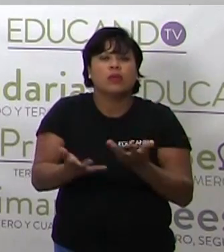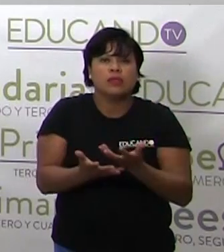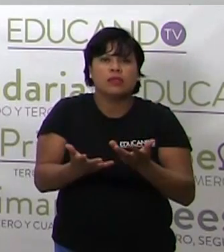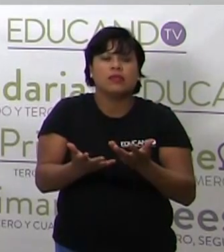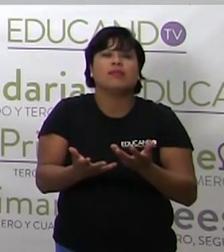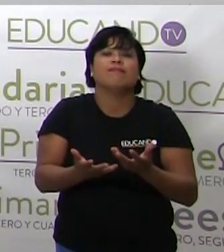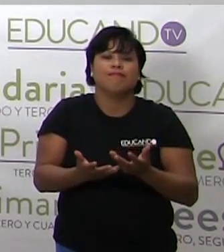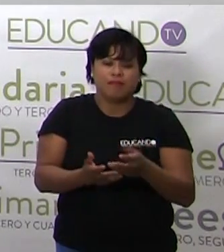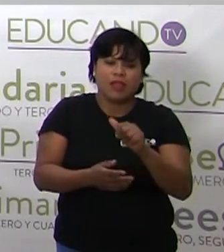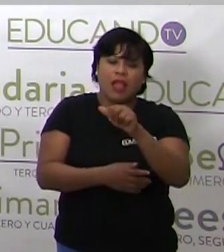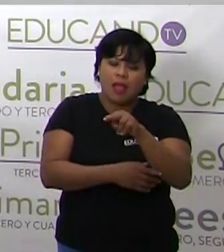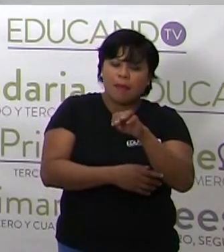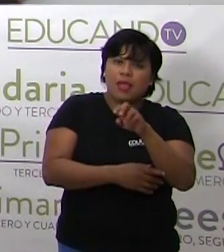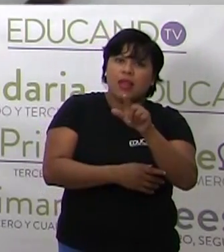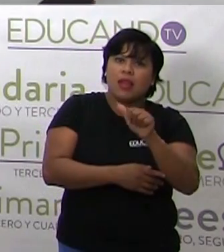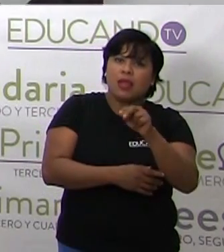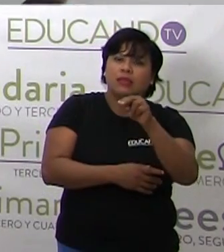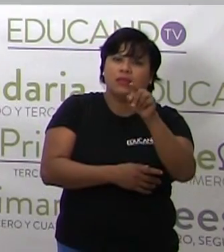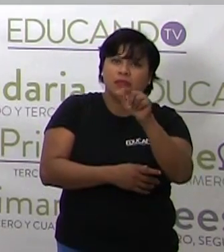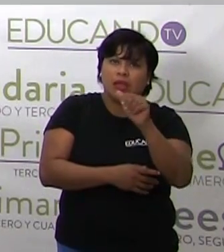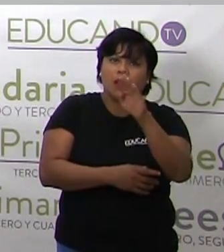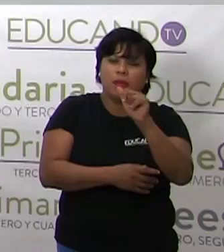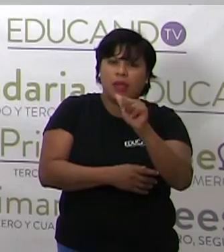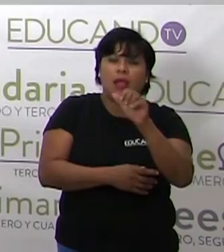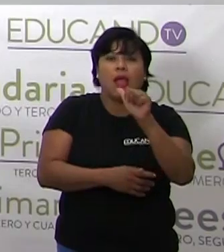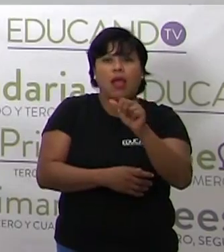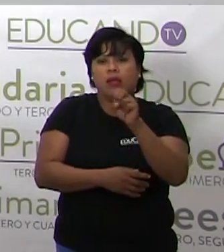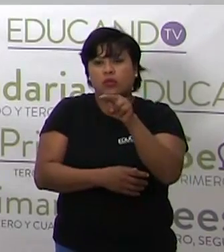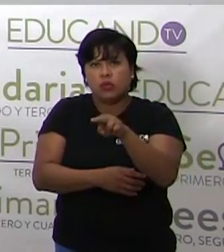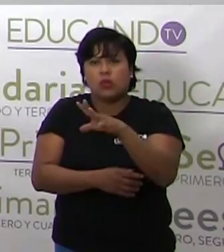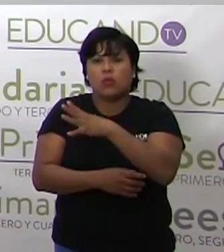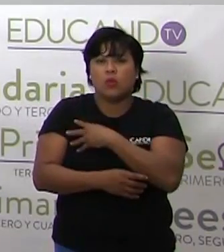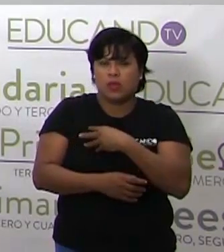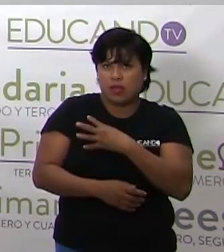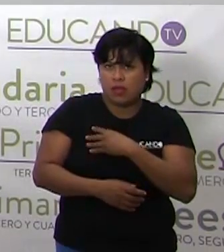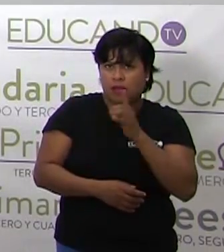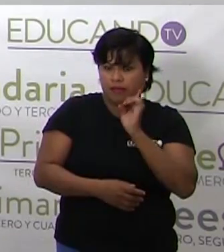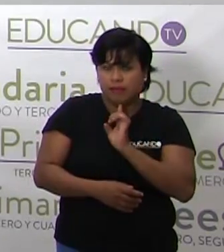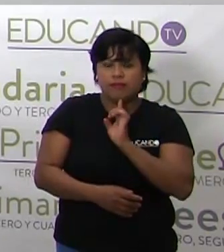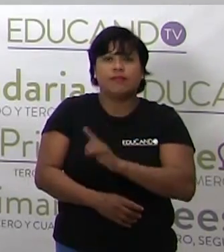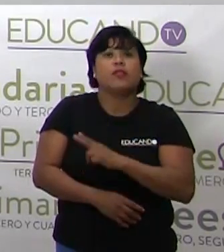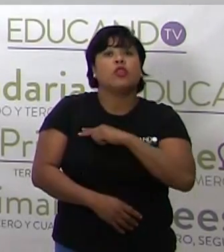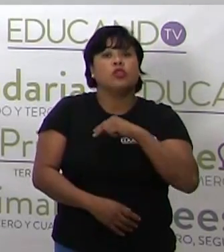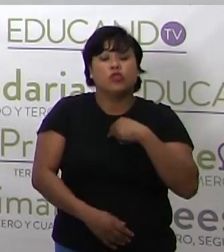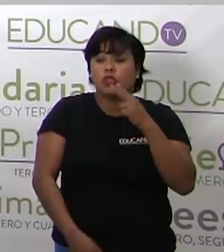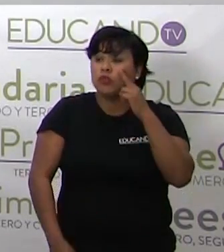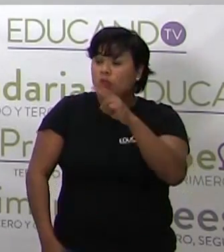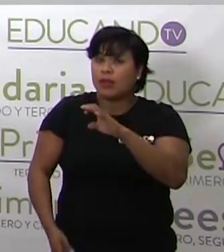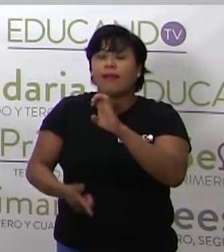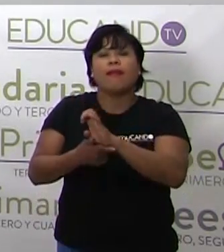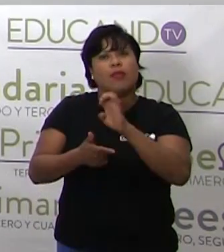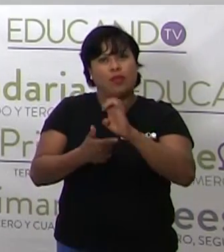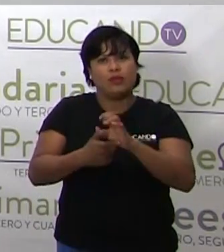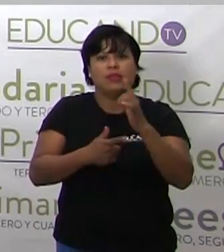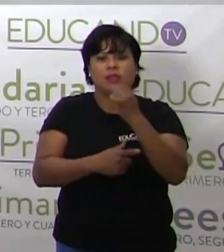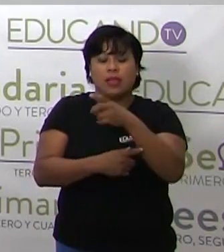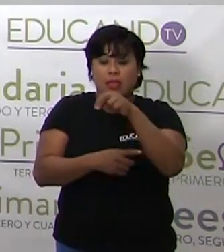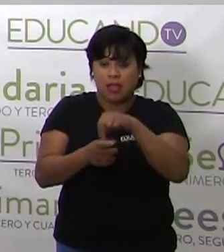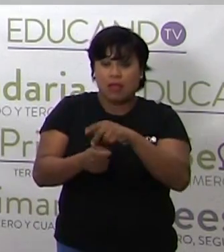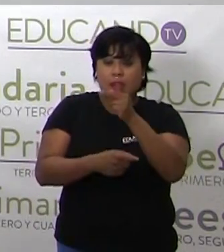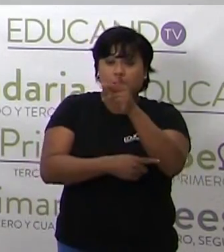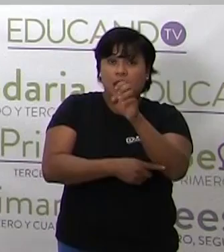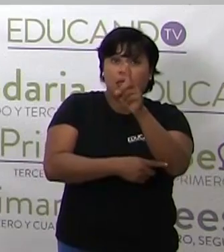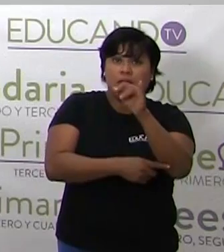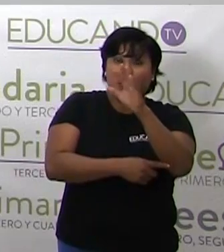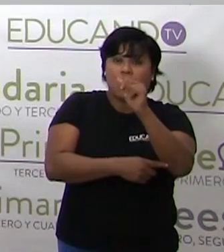Ana? Amenazaba a su hija. Nos podemos dar cuenta entonces que en el